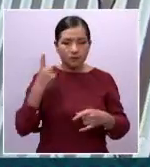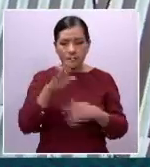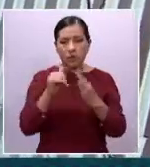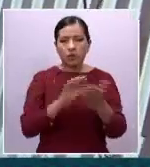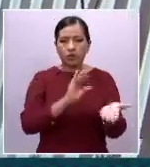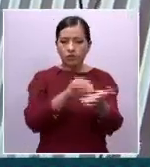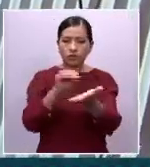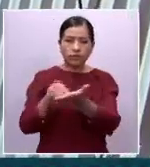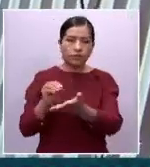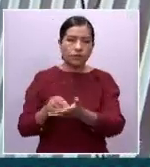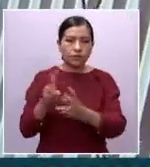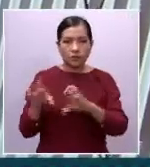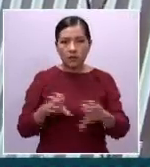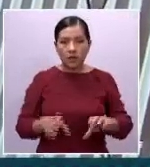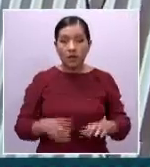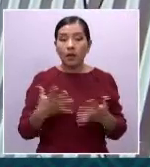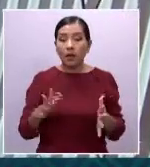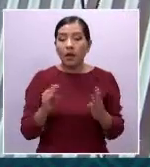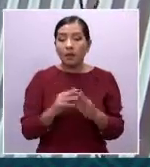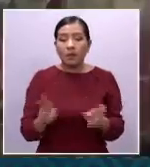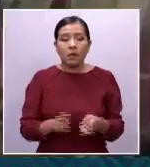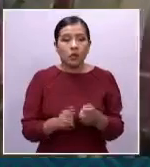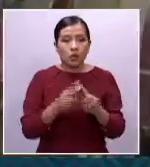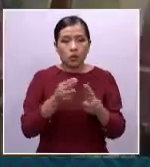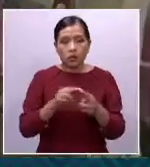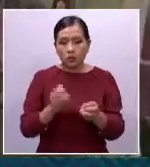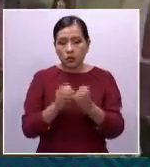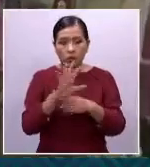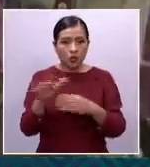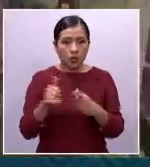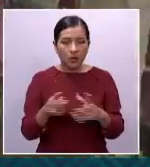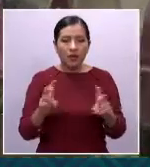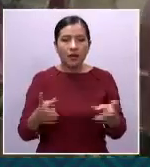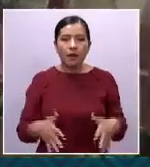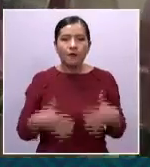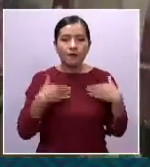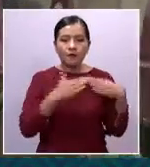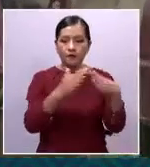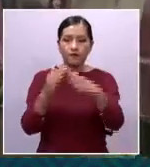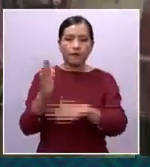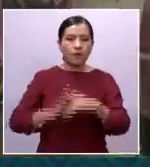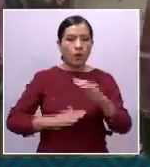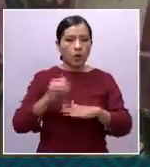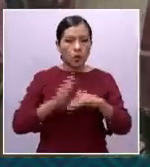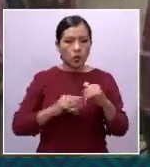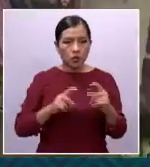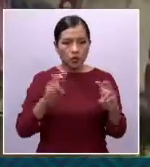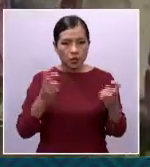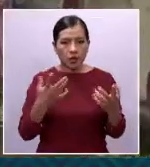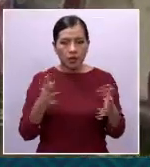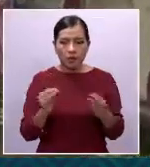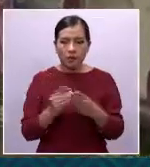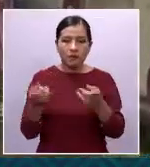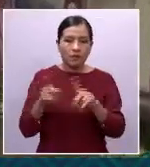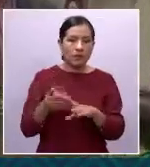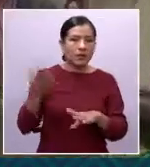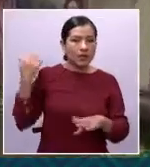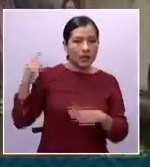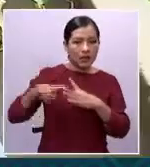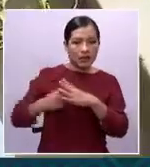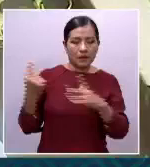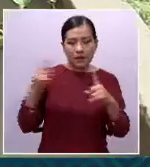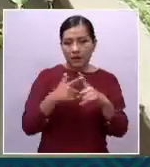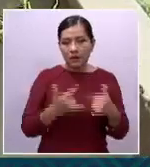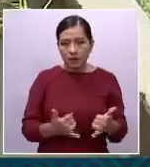vivienda. Y uno de esos es que todas las viviendas que se construyen tienen que tener el permiso legal